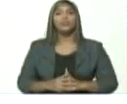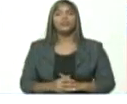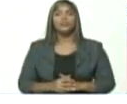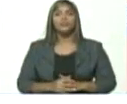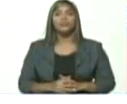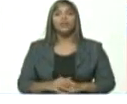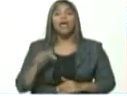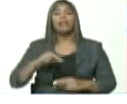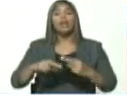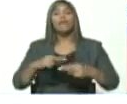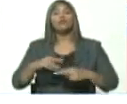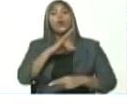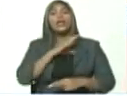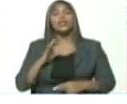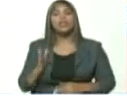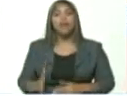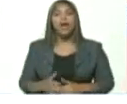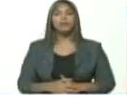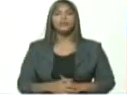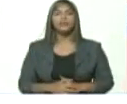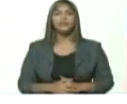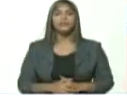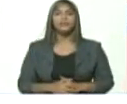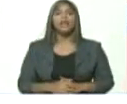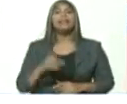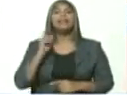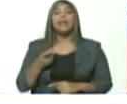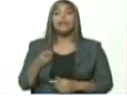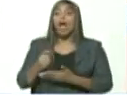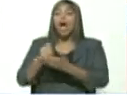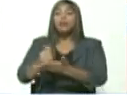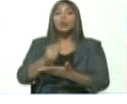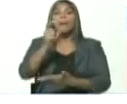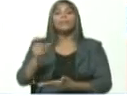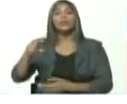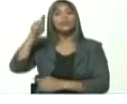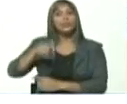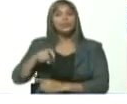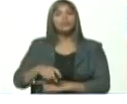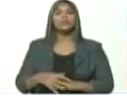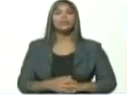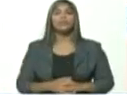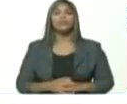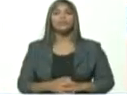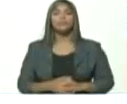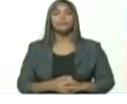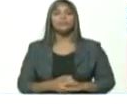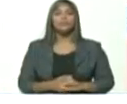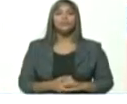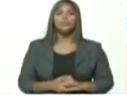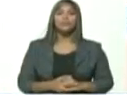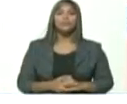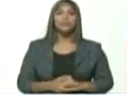revolución cristiana. Y hay que ir por los que necesitan. Por los que necesitan.